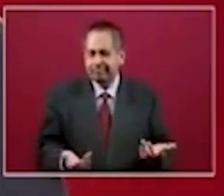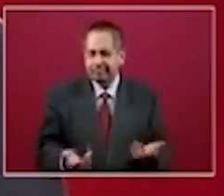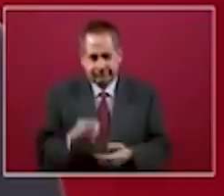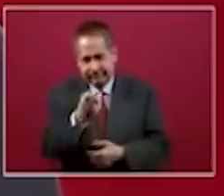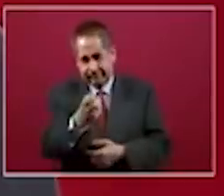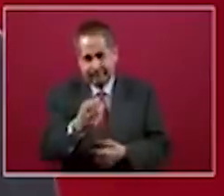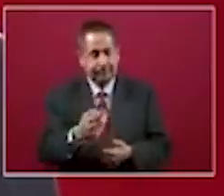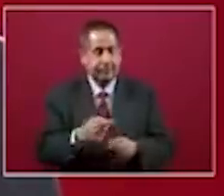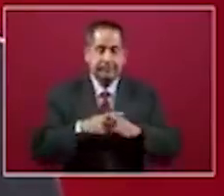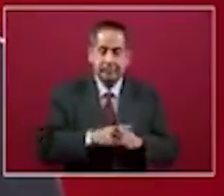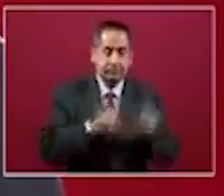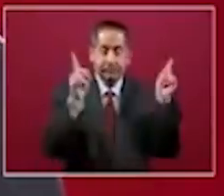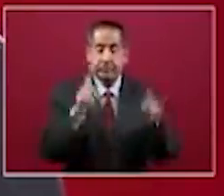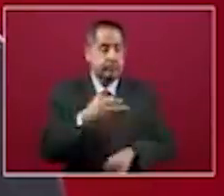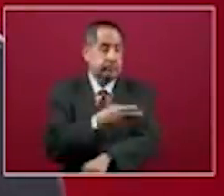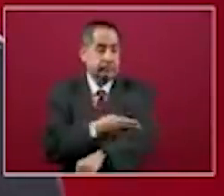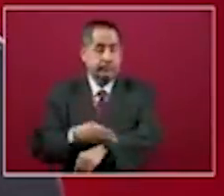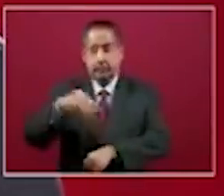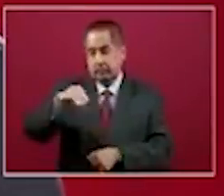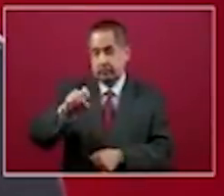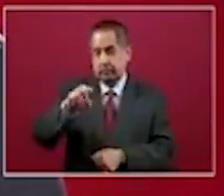Esa es la diferencia con Madero.